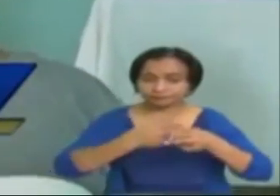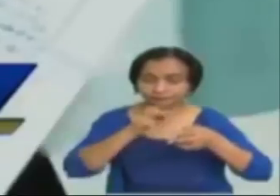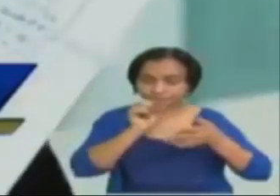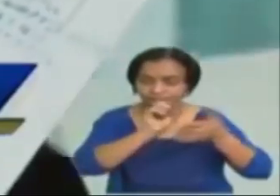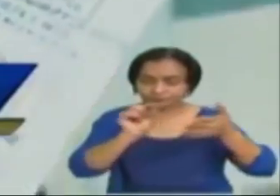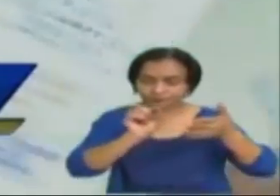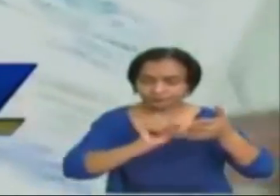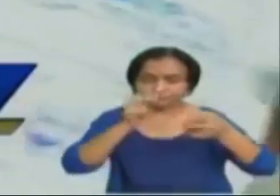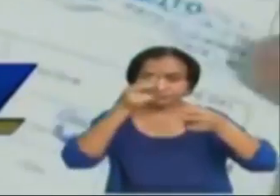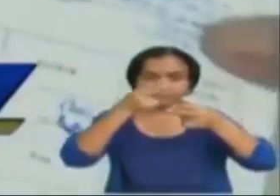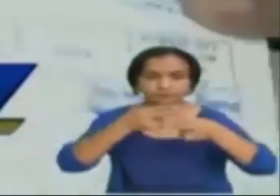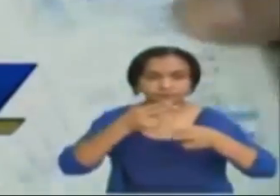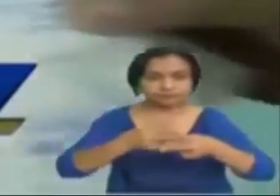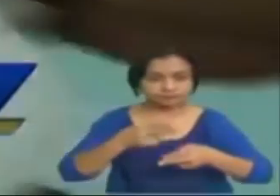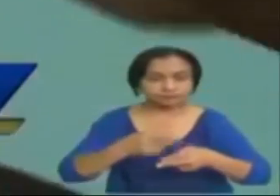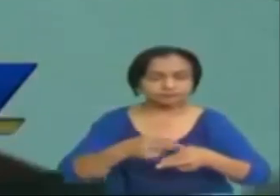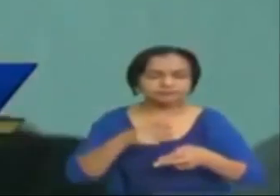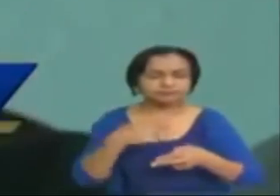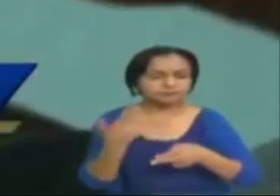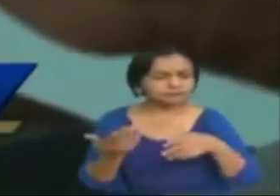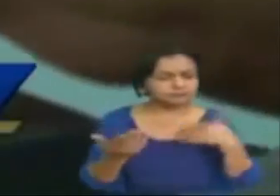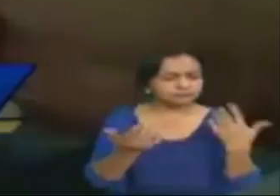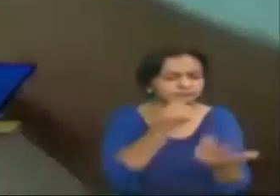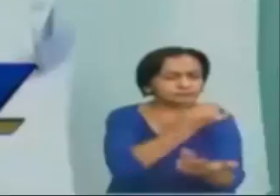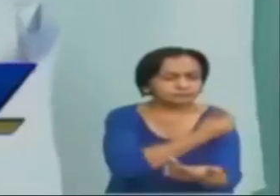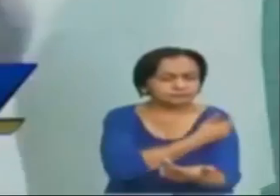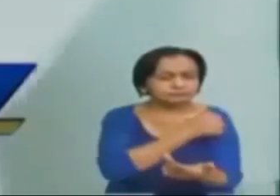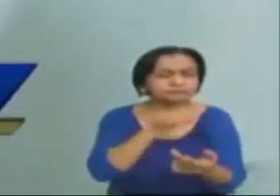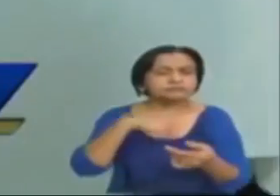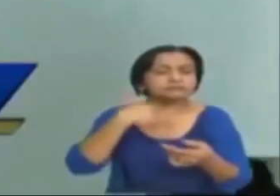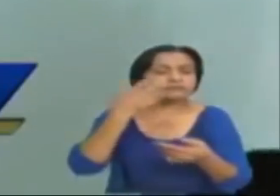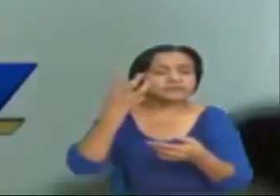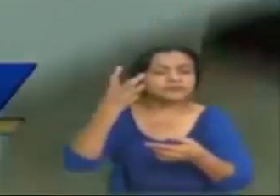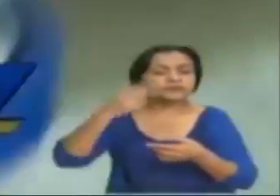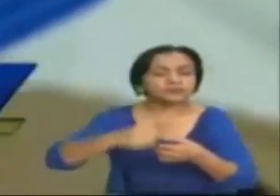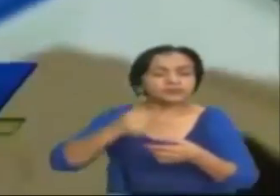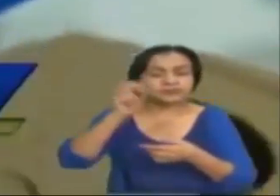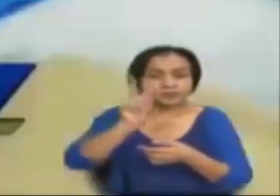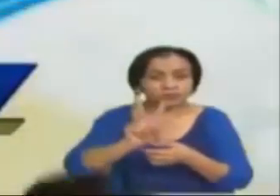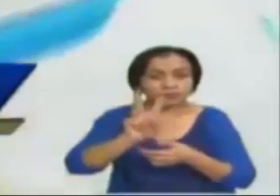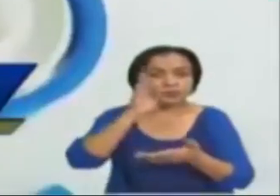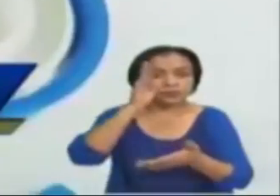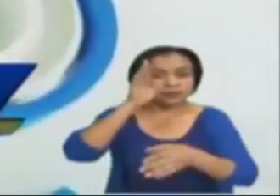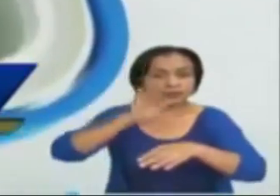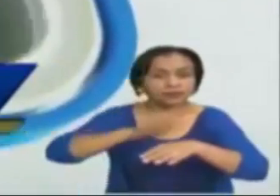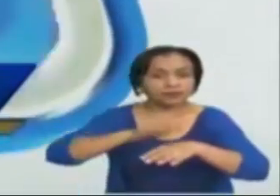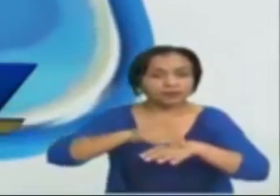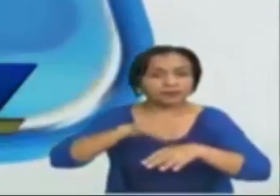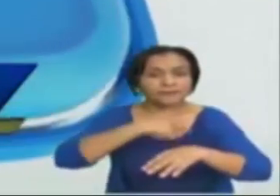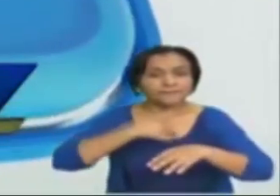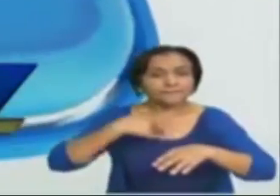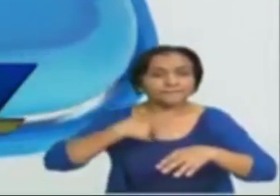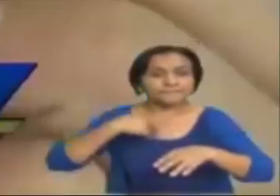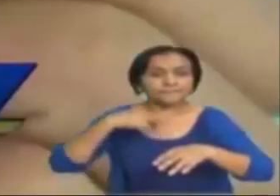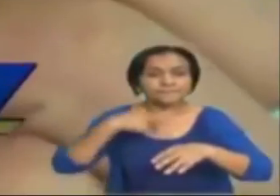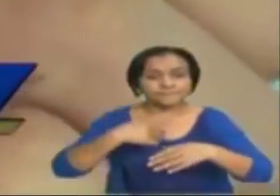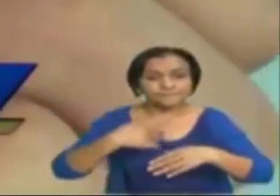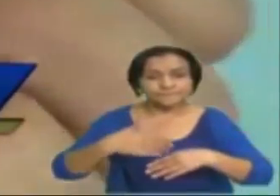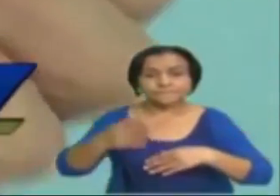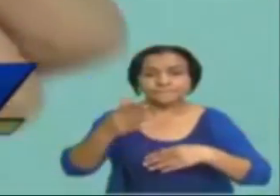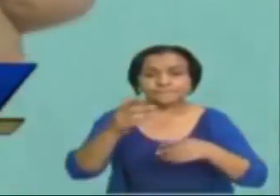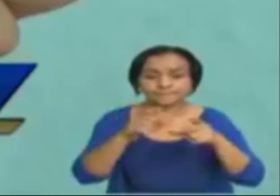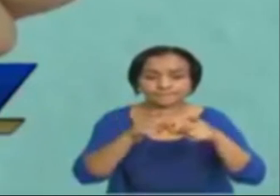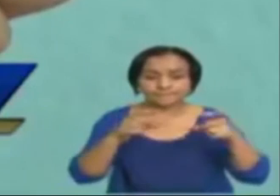se realizará con una caminata de Plaza Jalteba hacia el Parque Central de Granada.